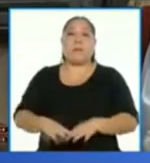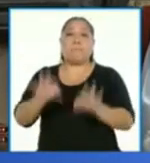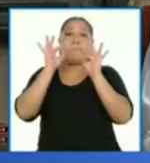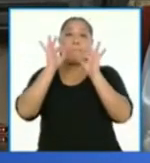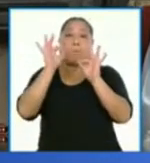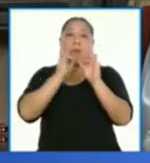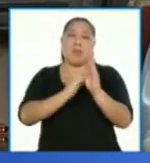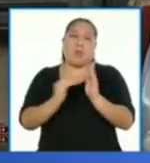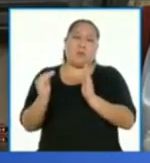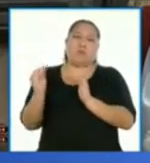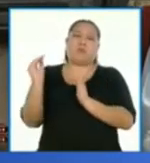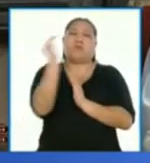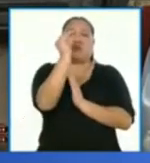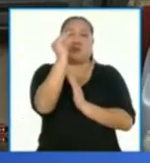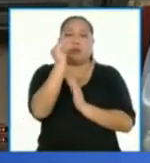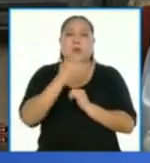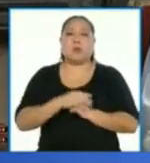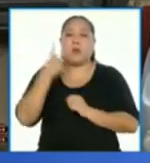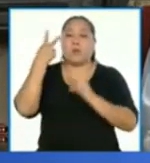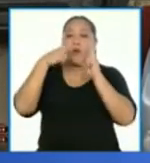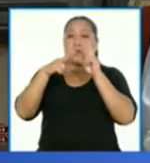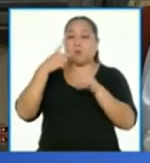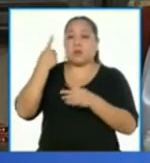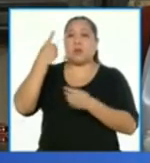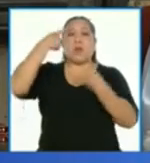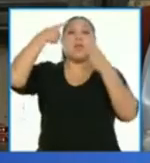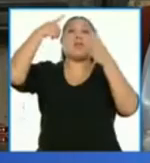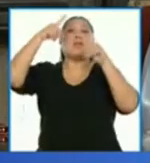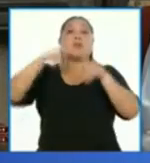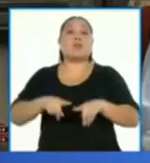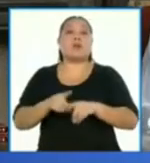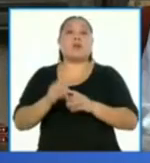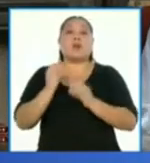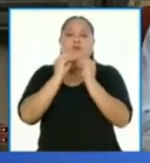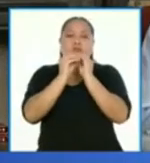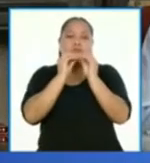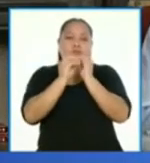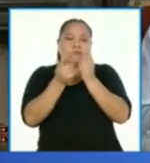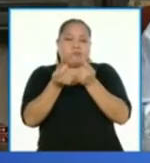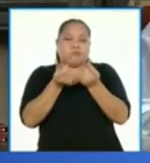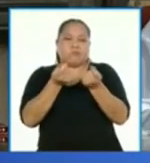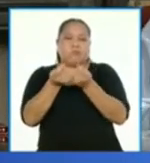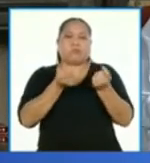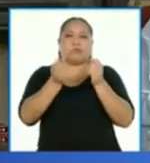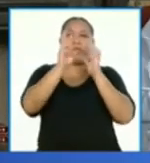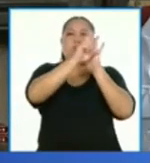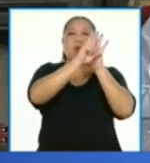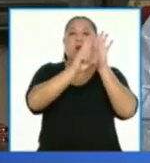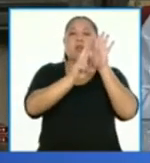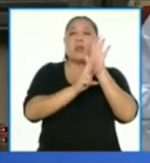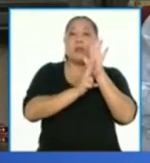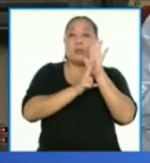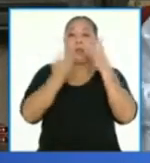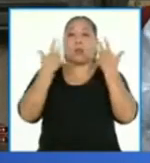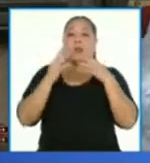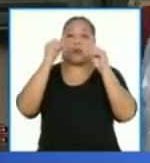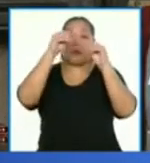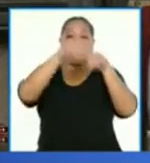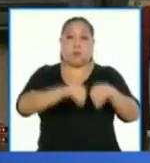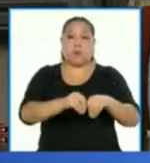extremo hemos decidido hacer un ajuste a las medidas que están